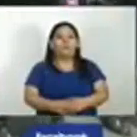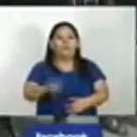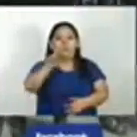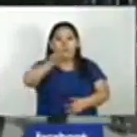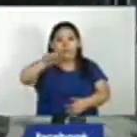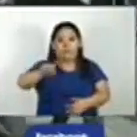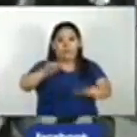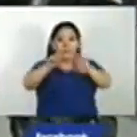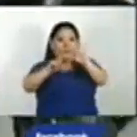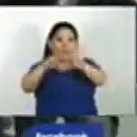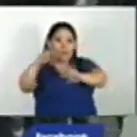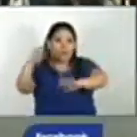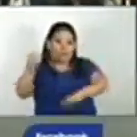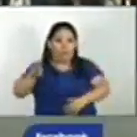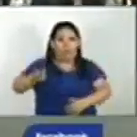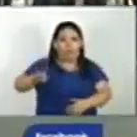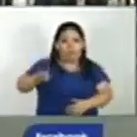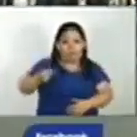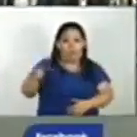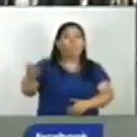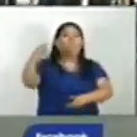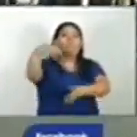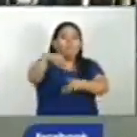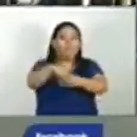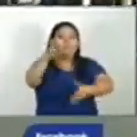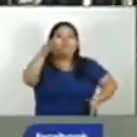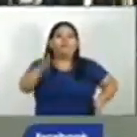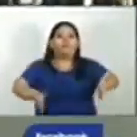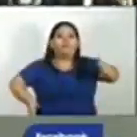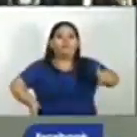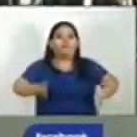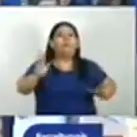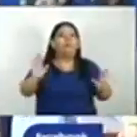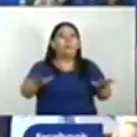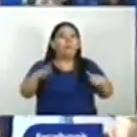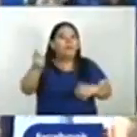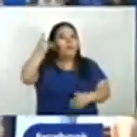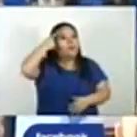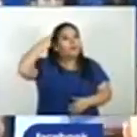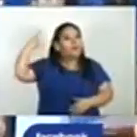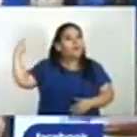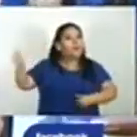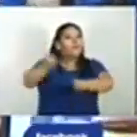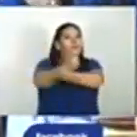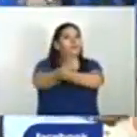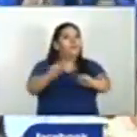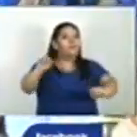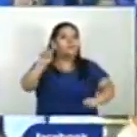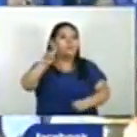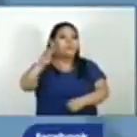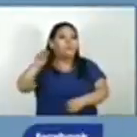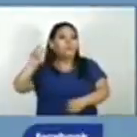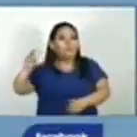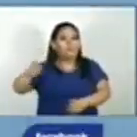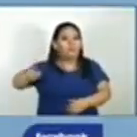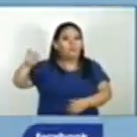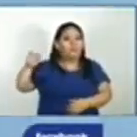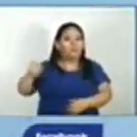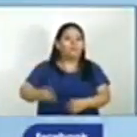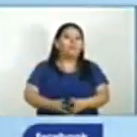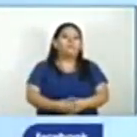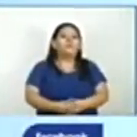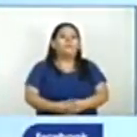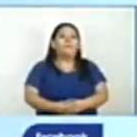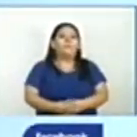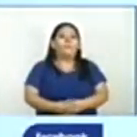...1.600 elementos de la PNC participaron en el desfile conmemorativo de los 202 años de independencia patria.